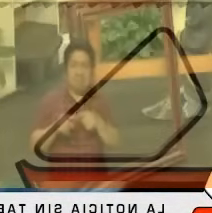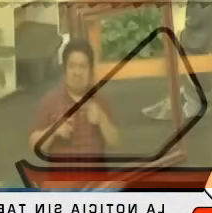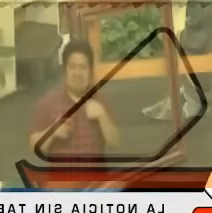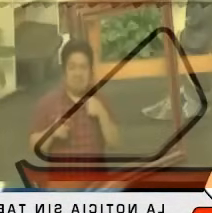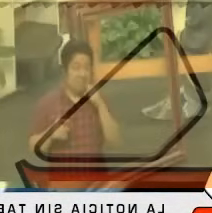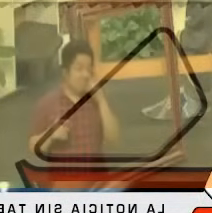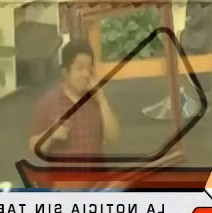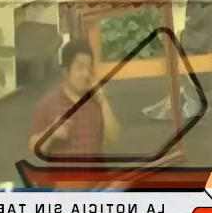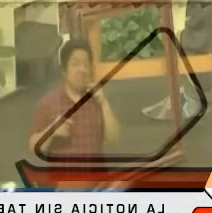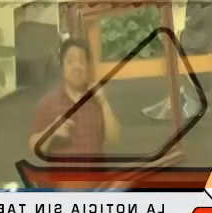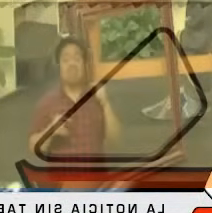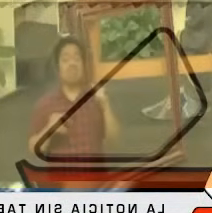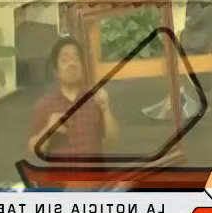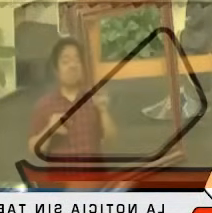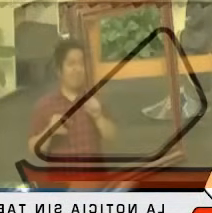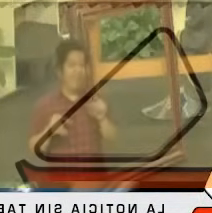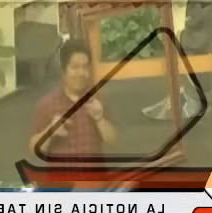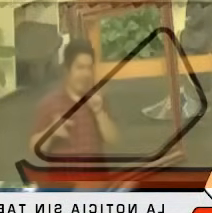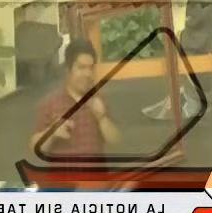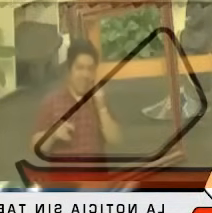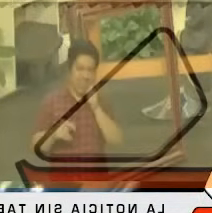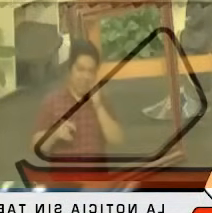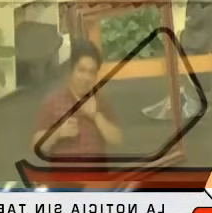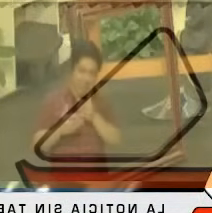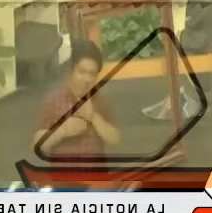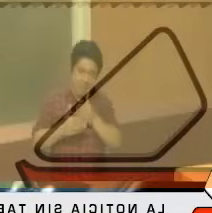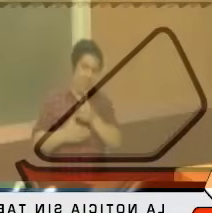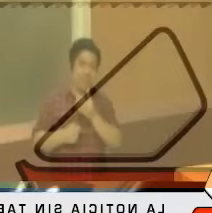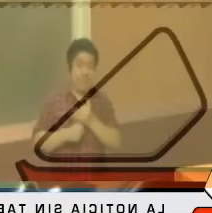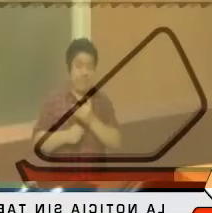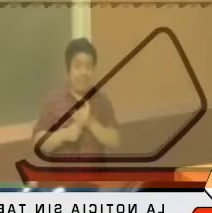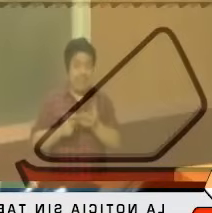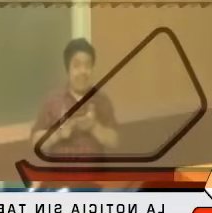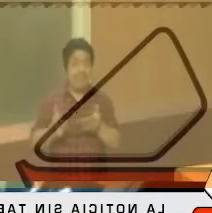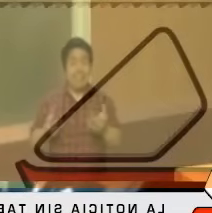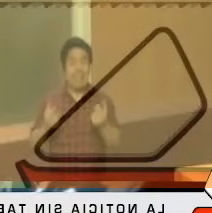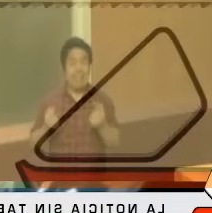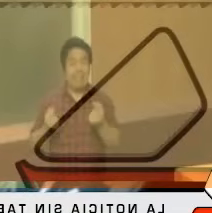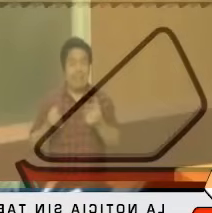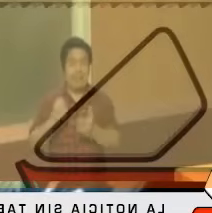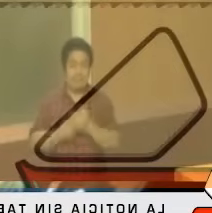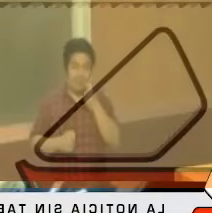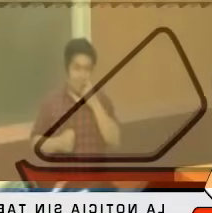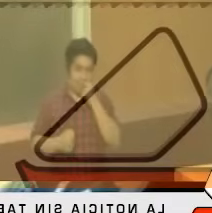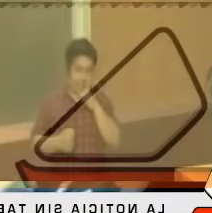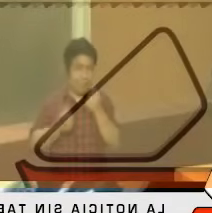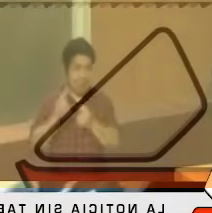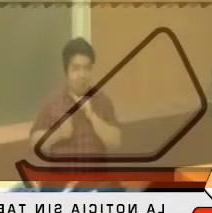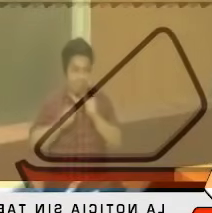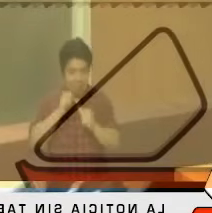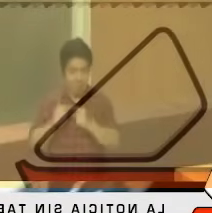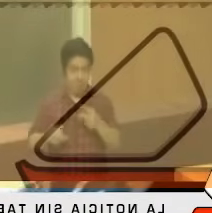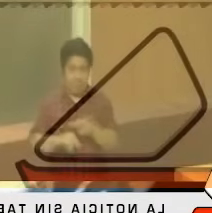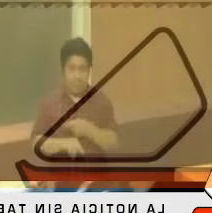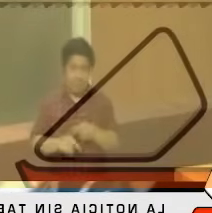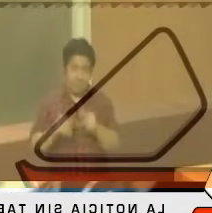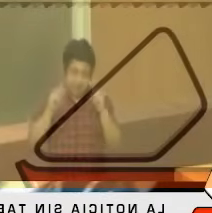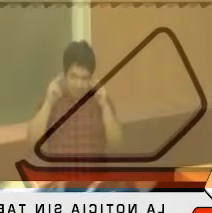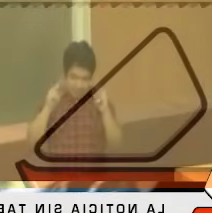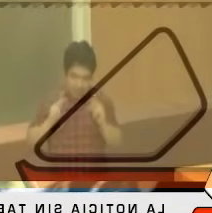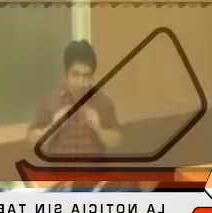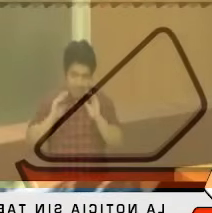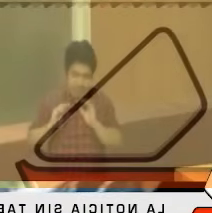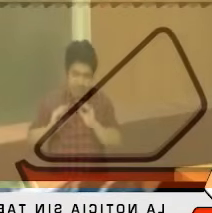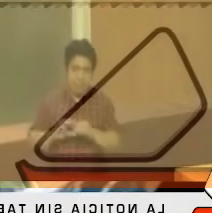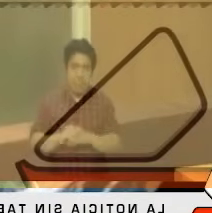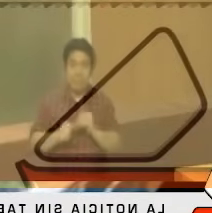se marean en un ladrillo, ¿eh? Es el troll. Y además ahorita yo le estoy prendiendo Eso se su sale en otra veladora para que no le ocasión. vaya a pasar nada, que Diosito me lo cuide, la Virgencita de